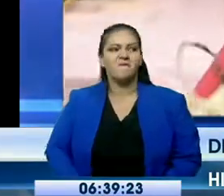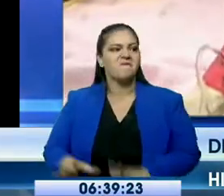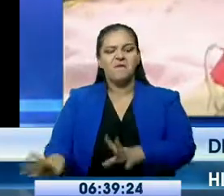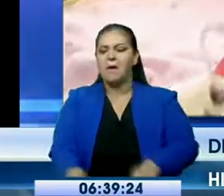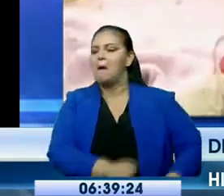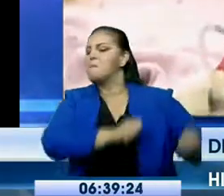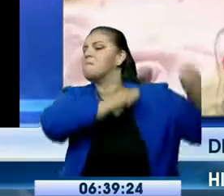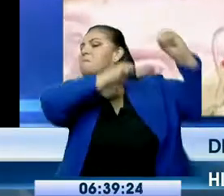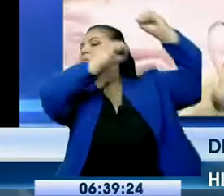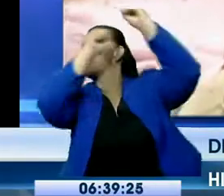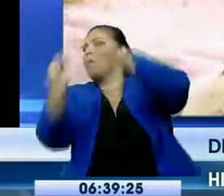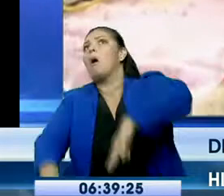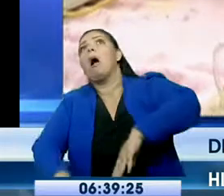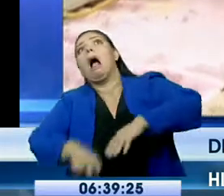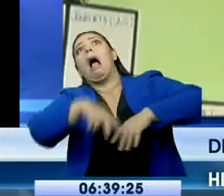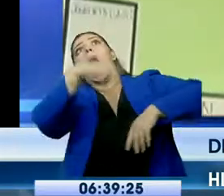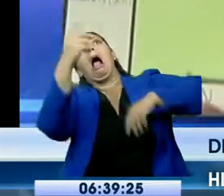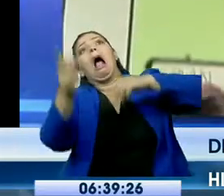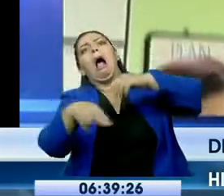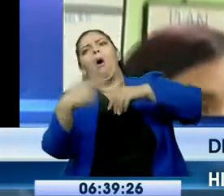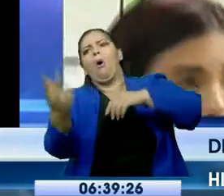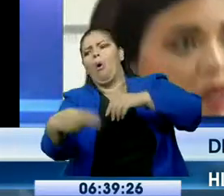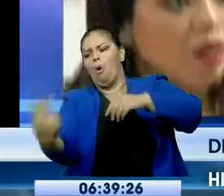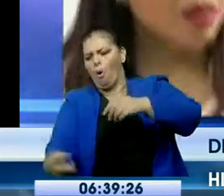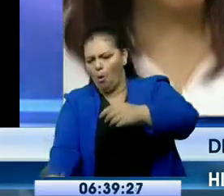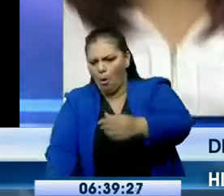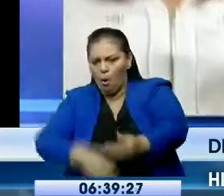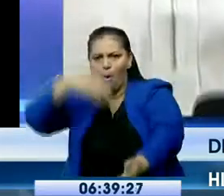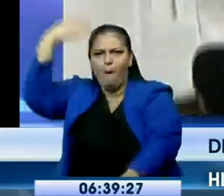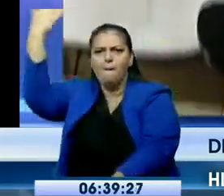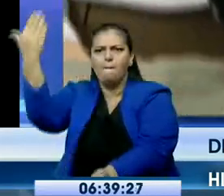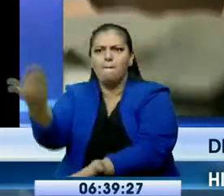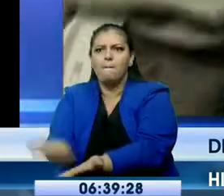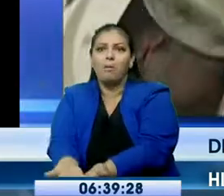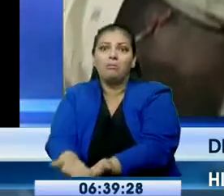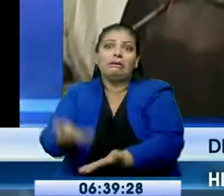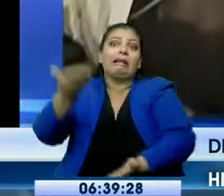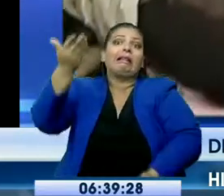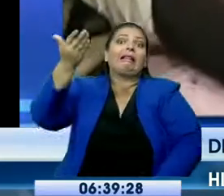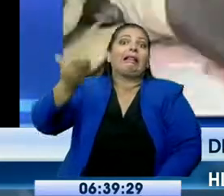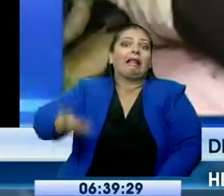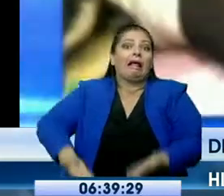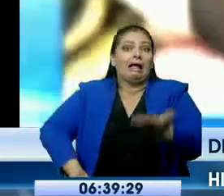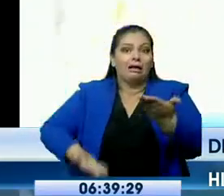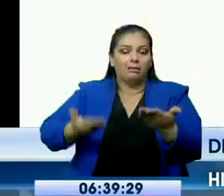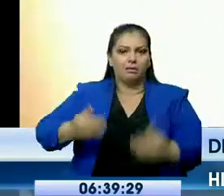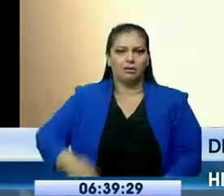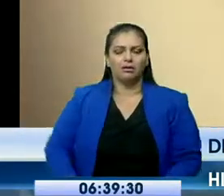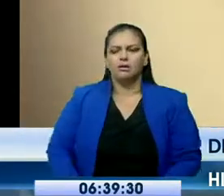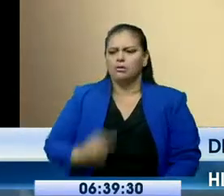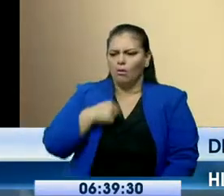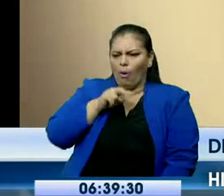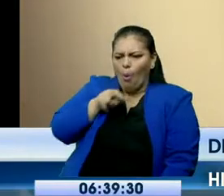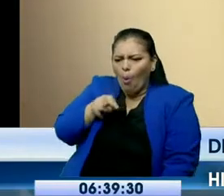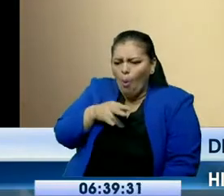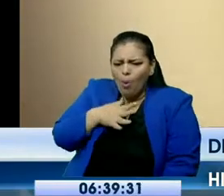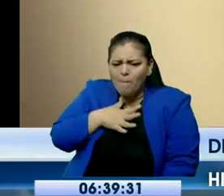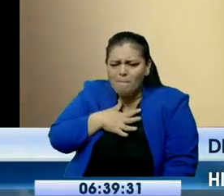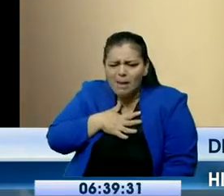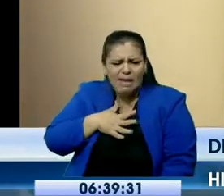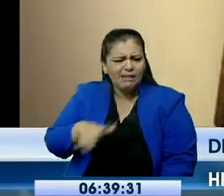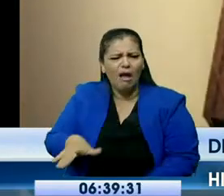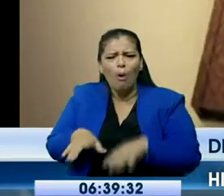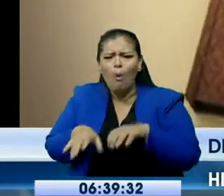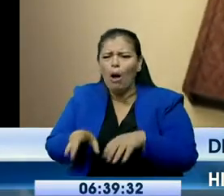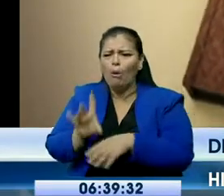amigos. Vimos que no podíamos dejar el animal en esas condiciones, así que inmediatamente cogimos un taxi. En Ecuador, el maltrato animal